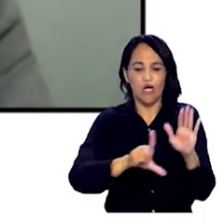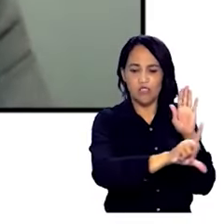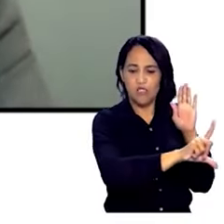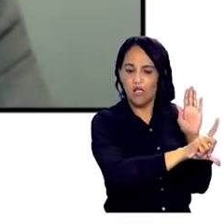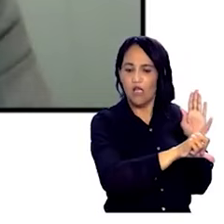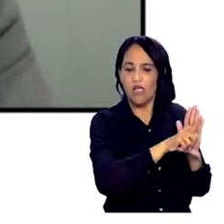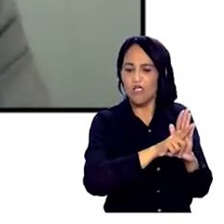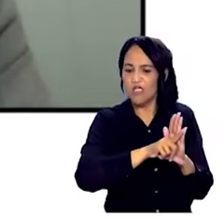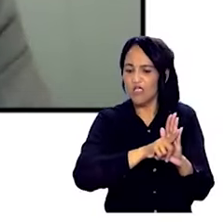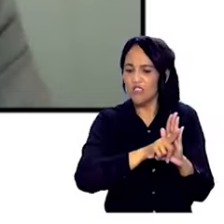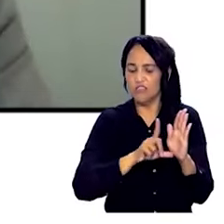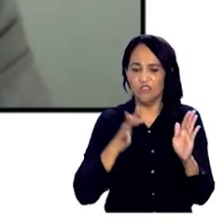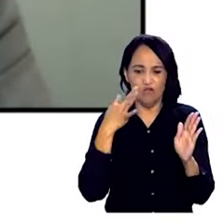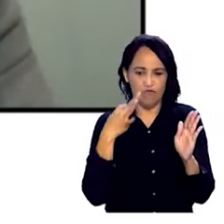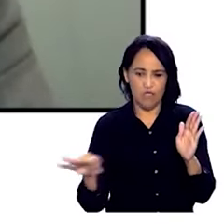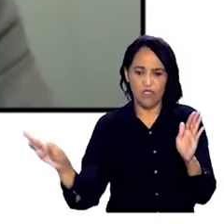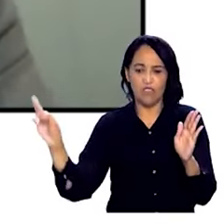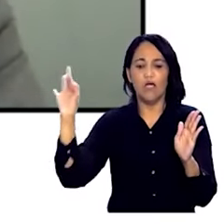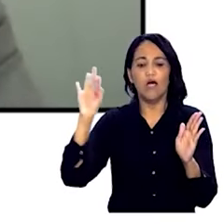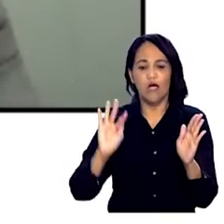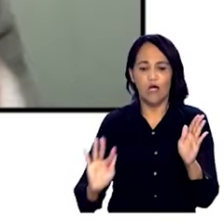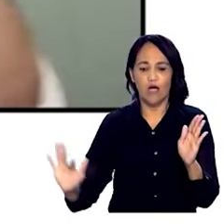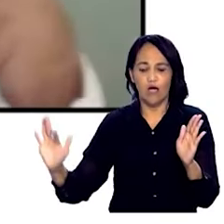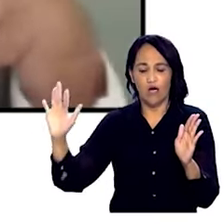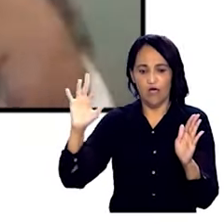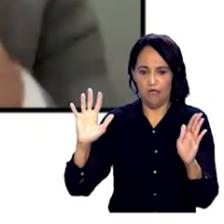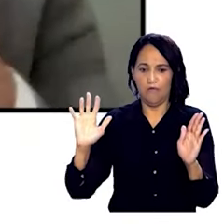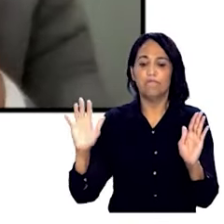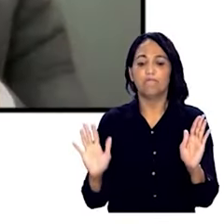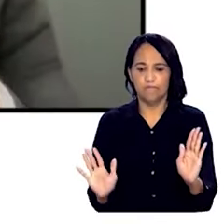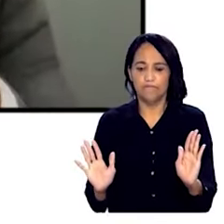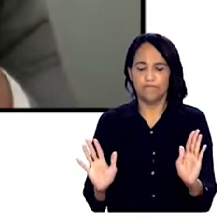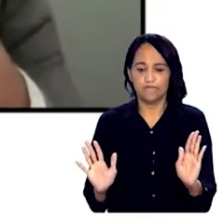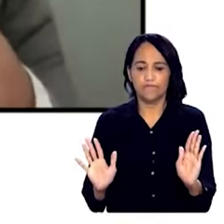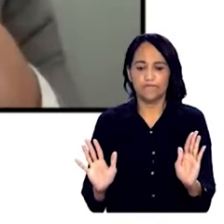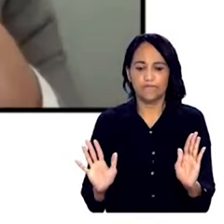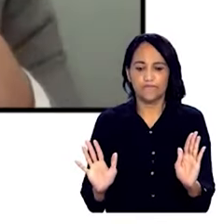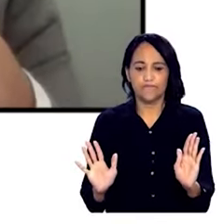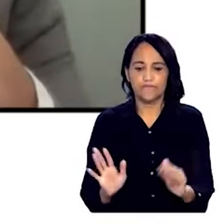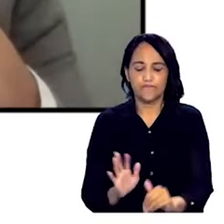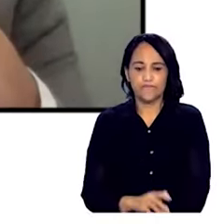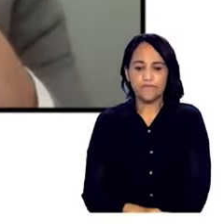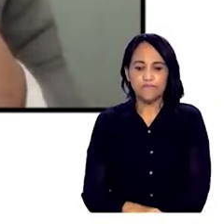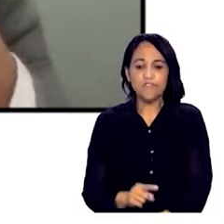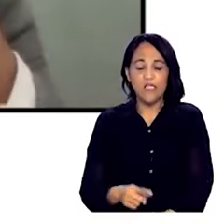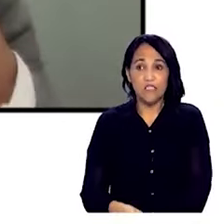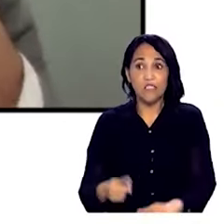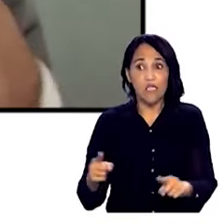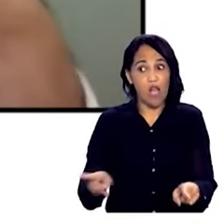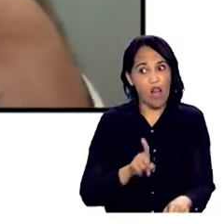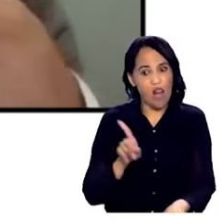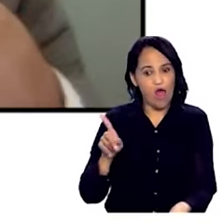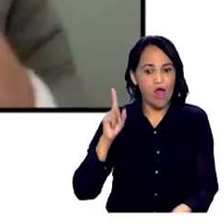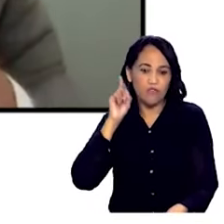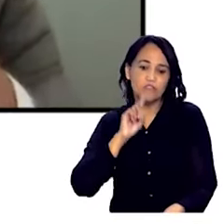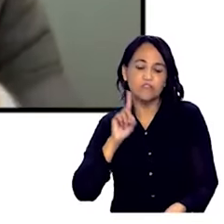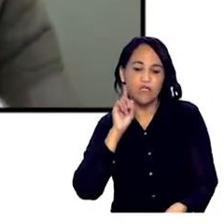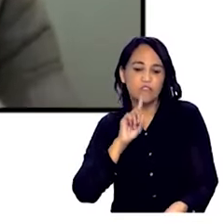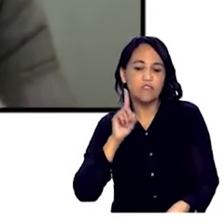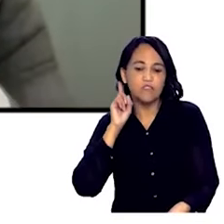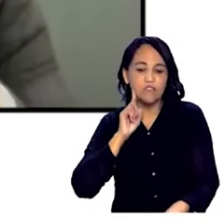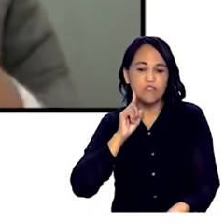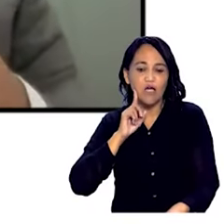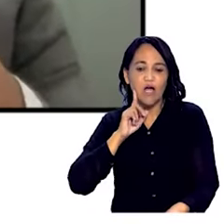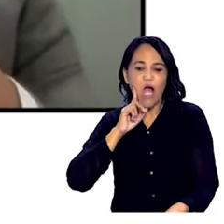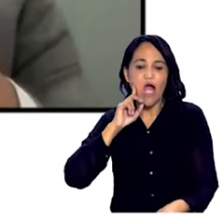federal es que la Suprema corte de Los Estados Unidos ejerce samente y la última palabra también la